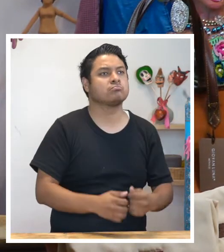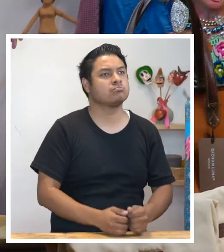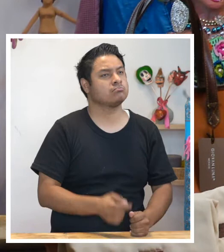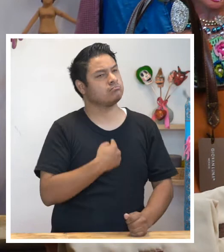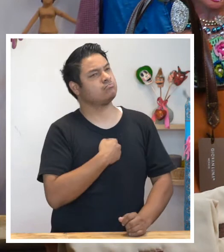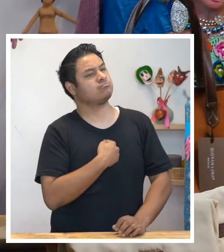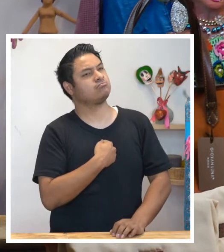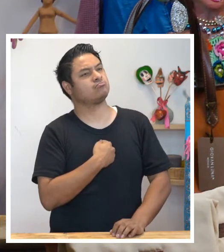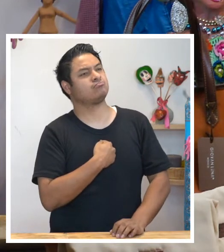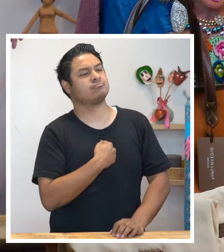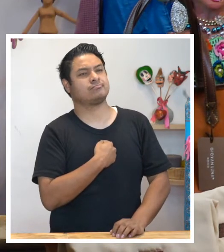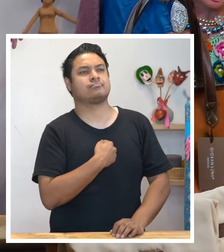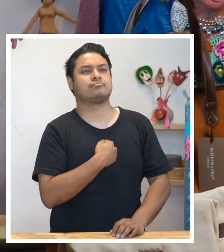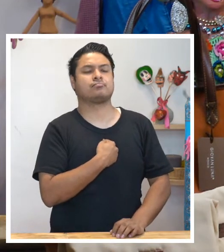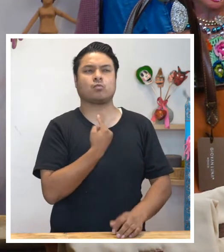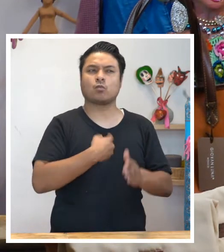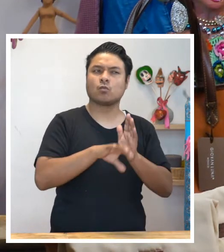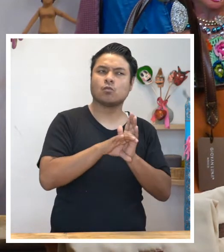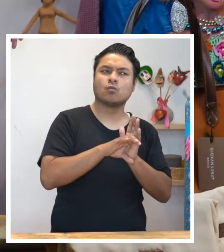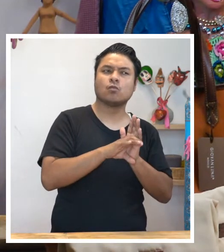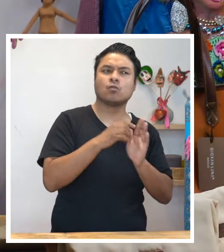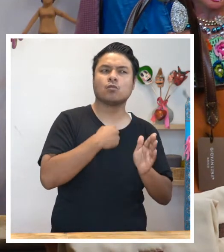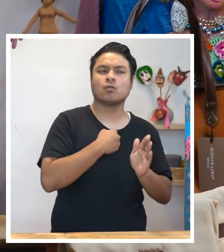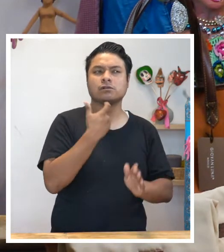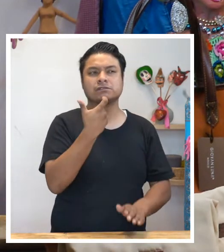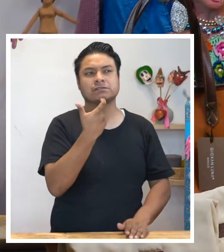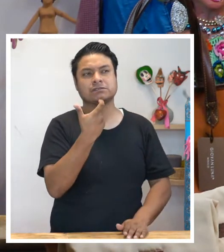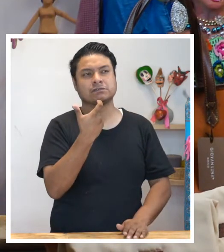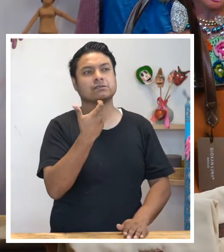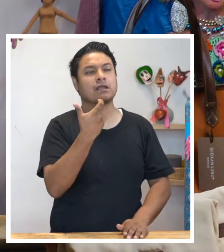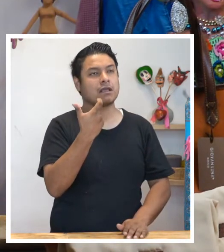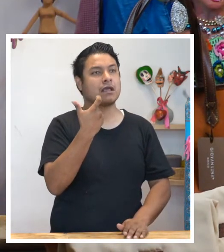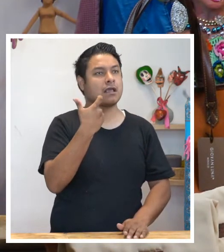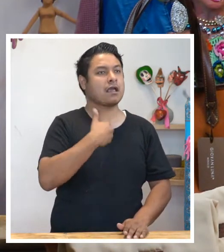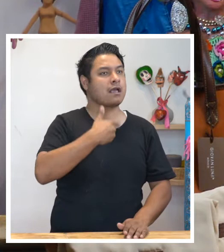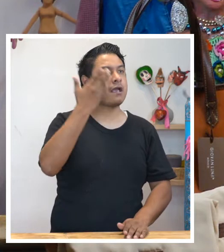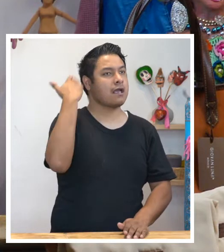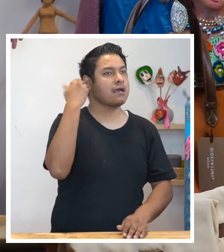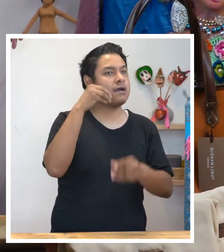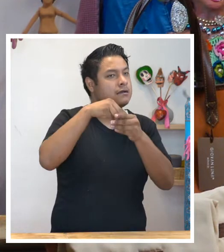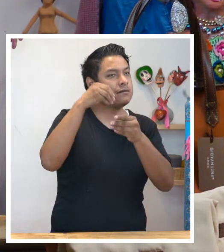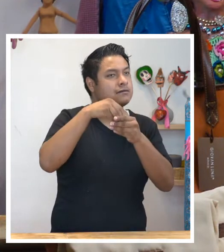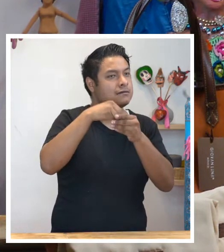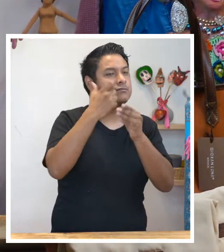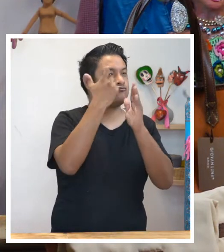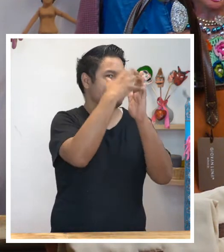que iba a hacer cosas de piel, pero ya tenía conocimientos previos.